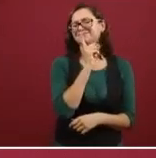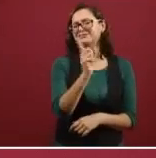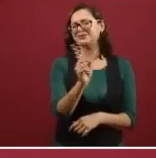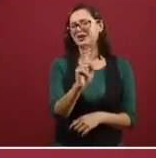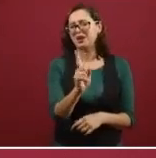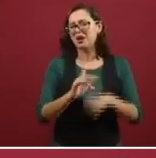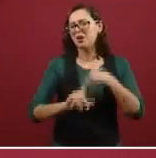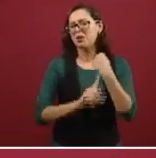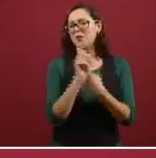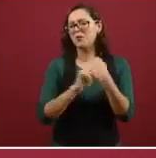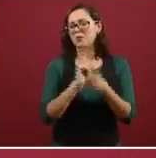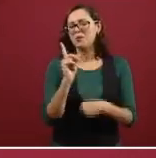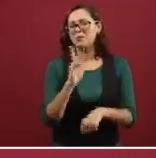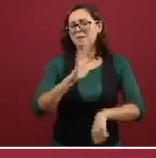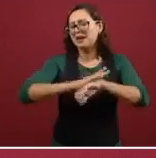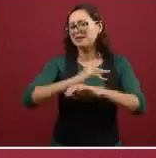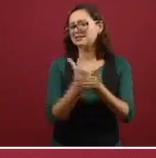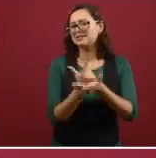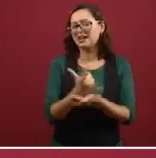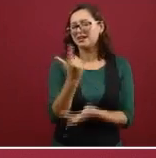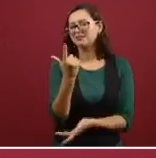era una corrupción